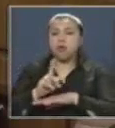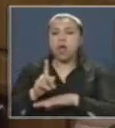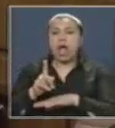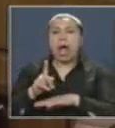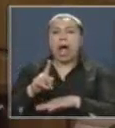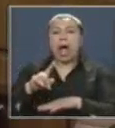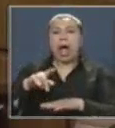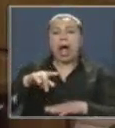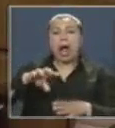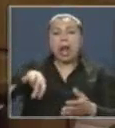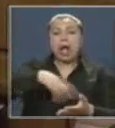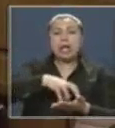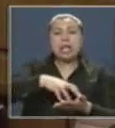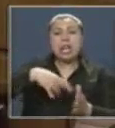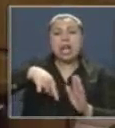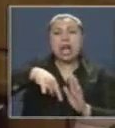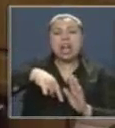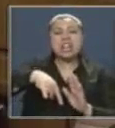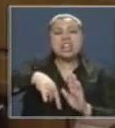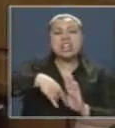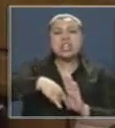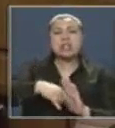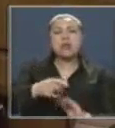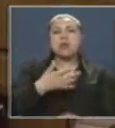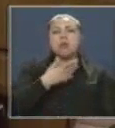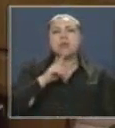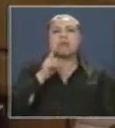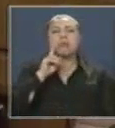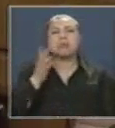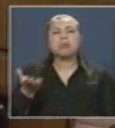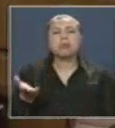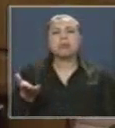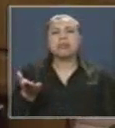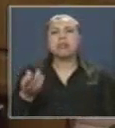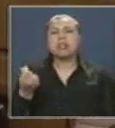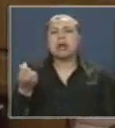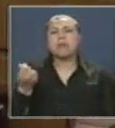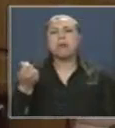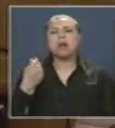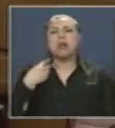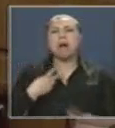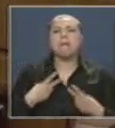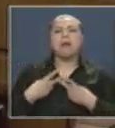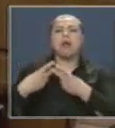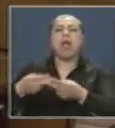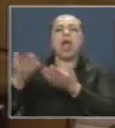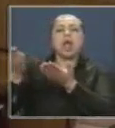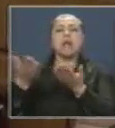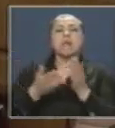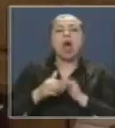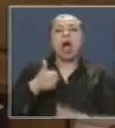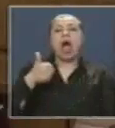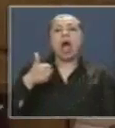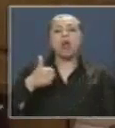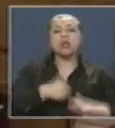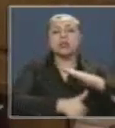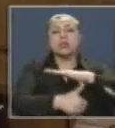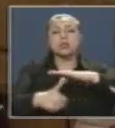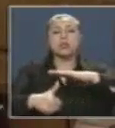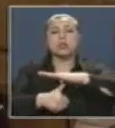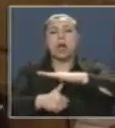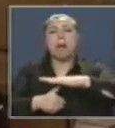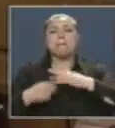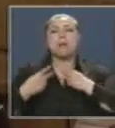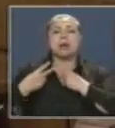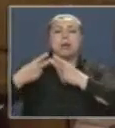particular la comuna de Quinchao, porque no tenía, según él, recursos para viáticos. Y invitó a los 6 concejales de la comuna de Quinchao para que